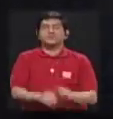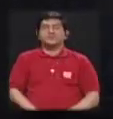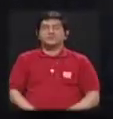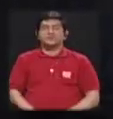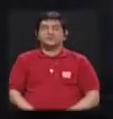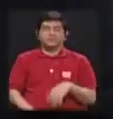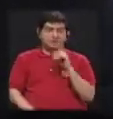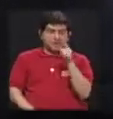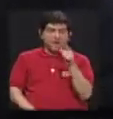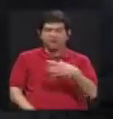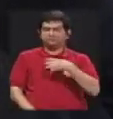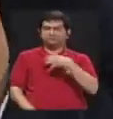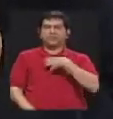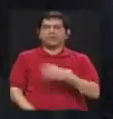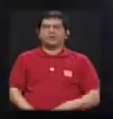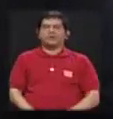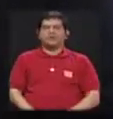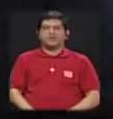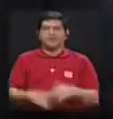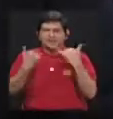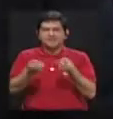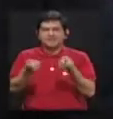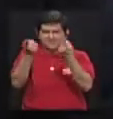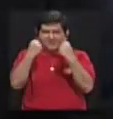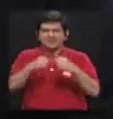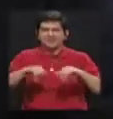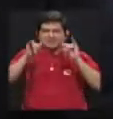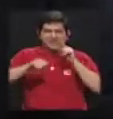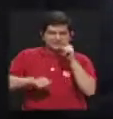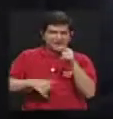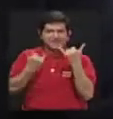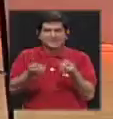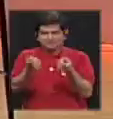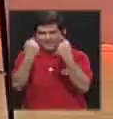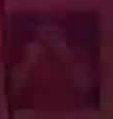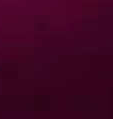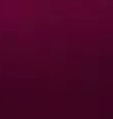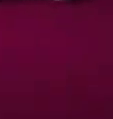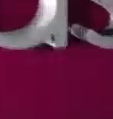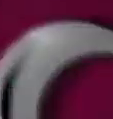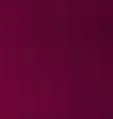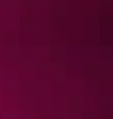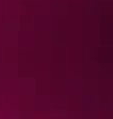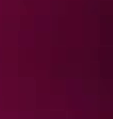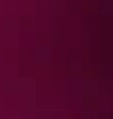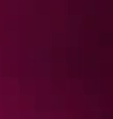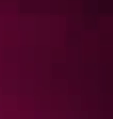Manrique Oviedo está objetando. En unos momentos regresamos, quédese allí, ya volvemos.